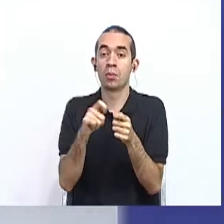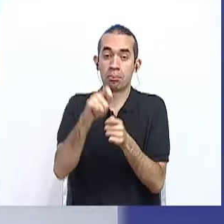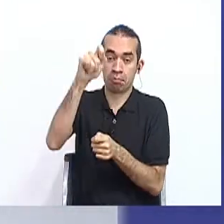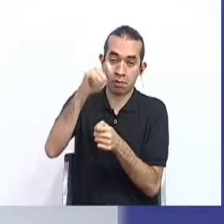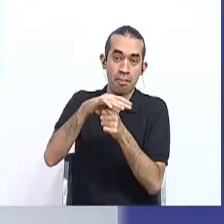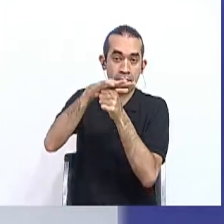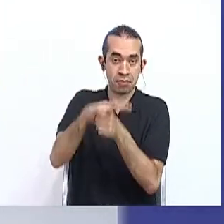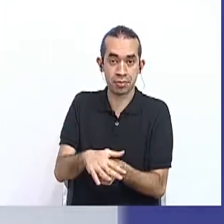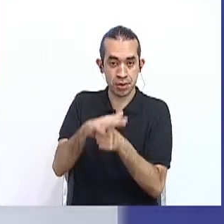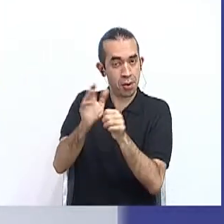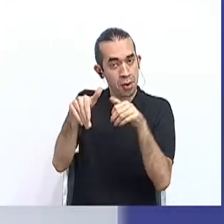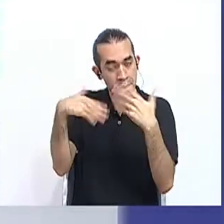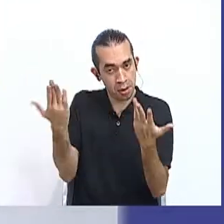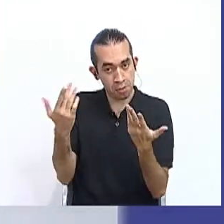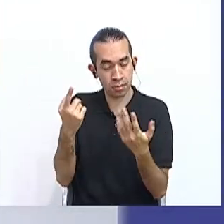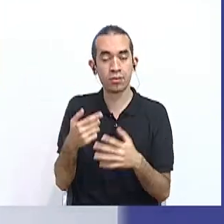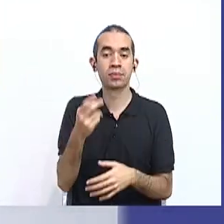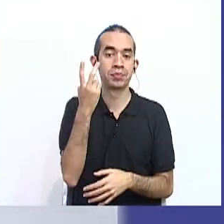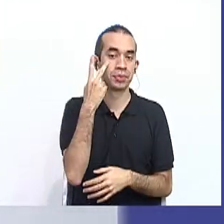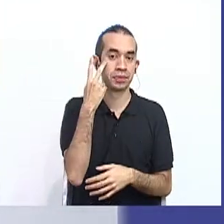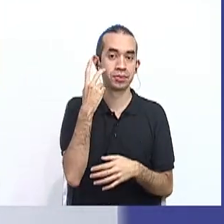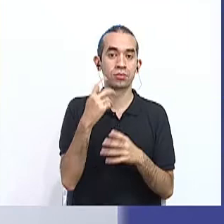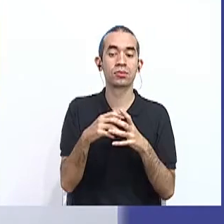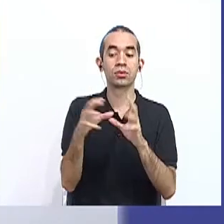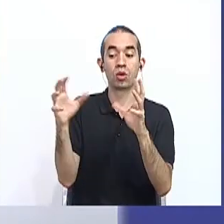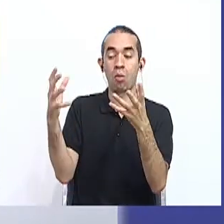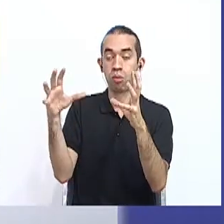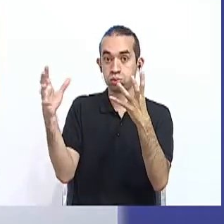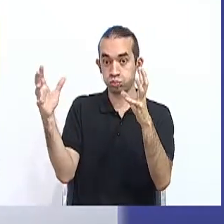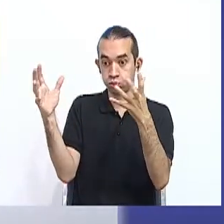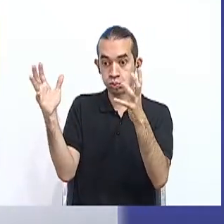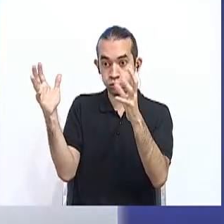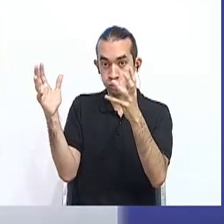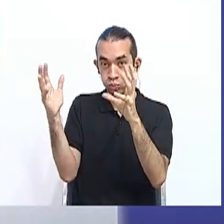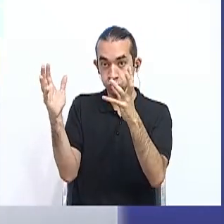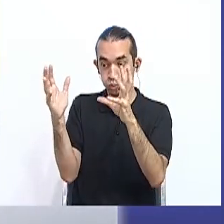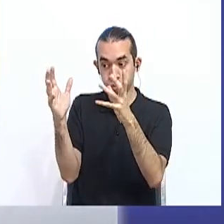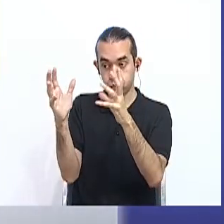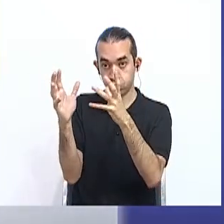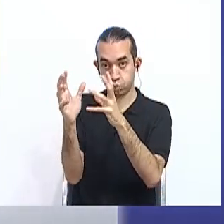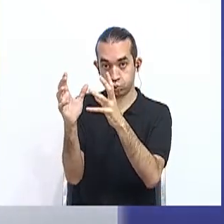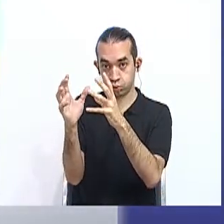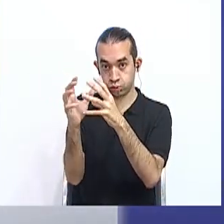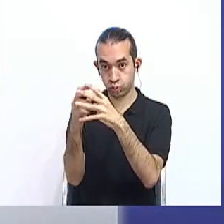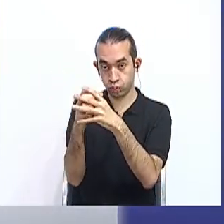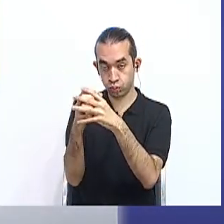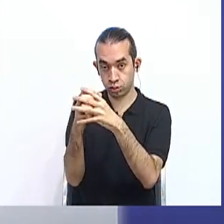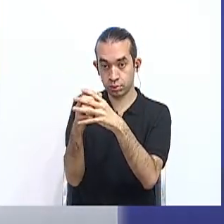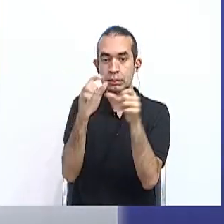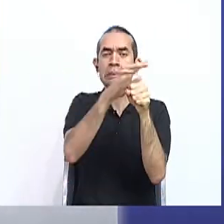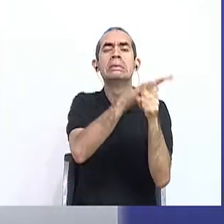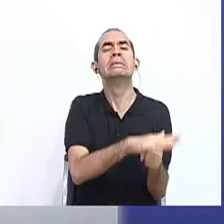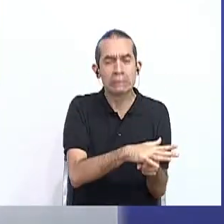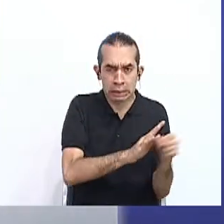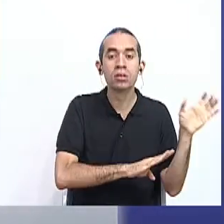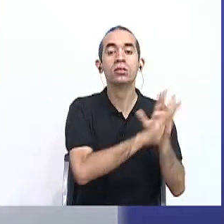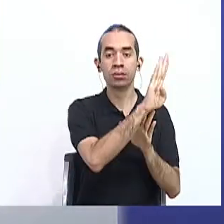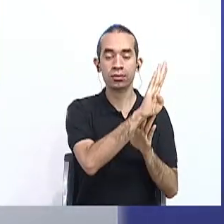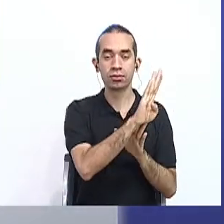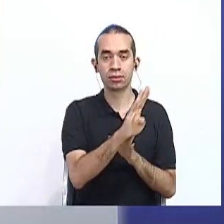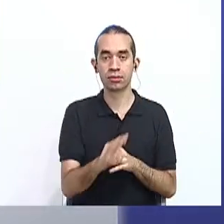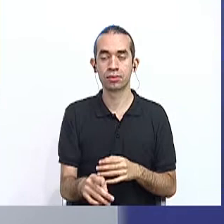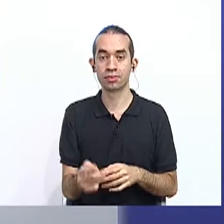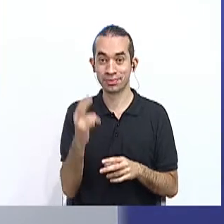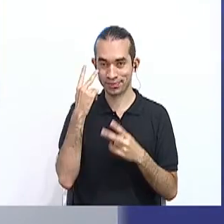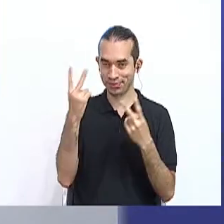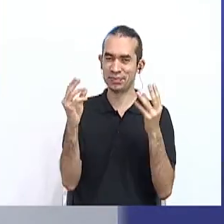presión, donde vemos cómo disminuye el volumen del gas dentro de la jeringa y cómo aumenta la presión. Veámoslo para que